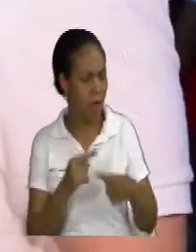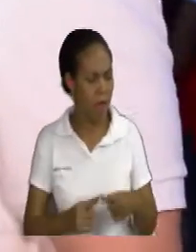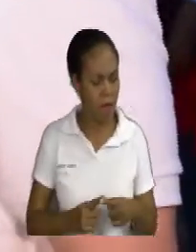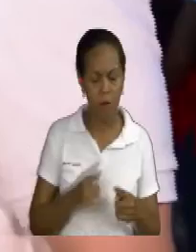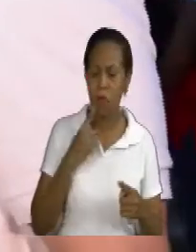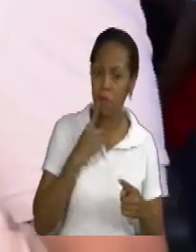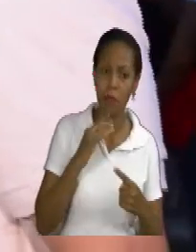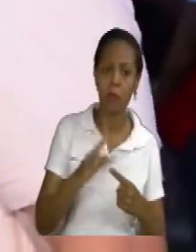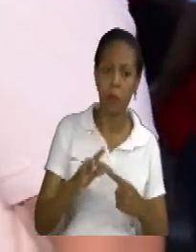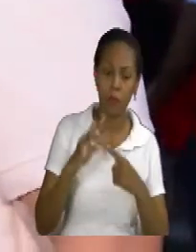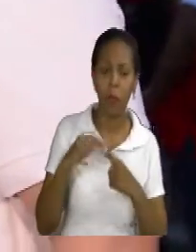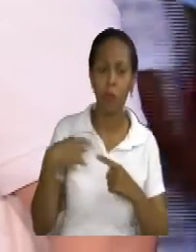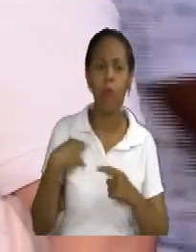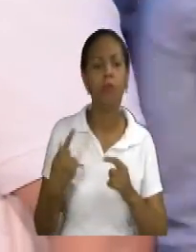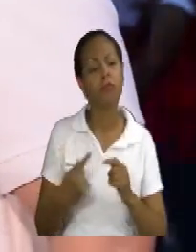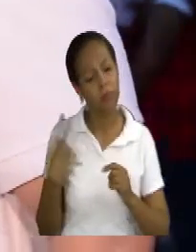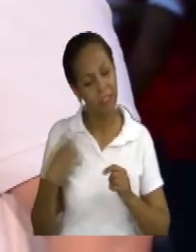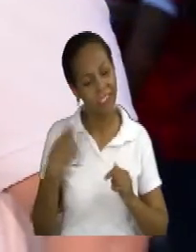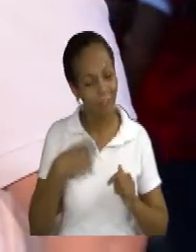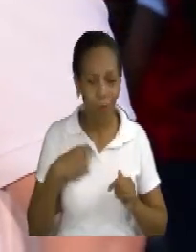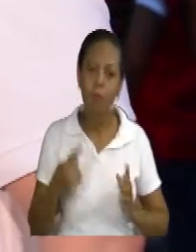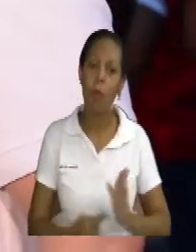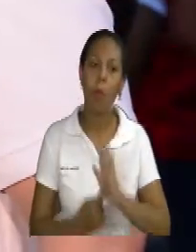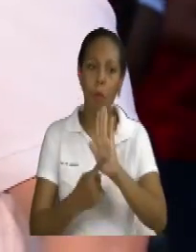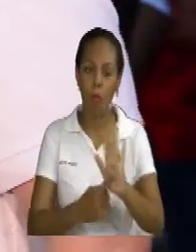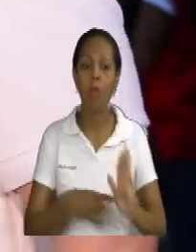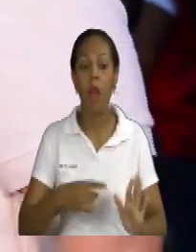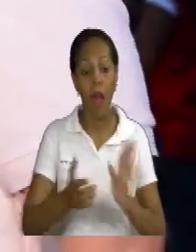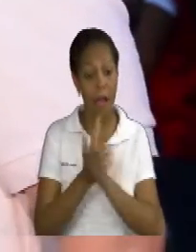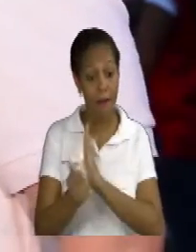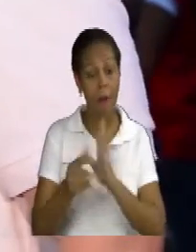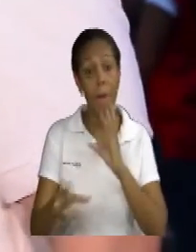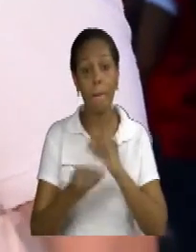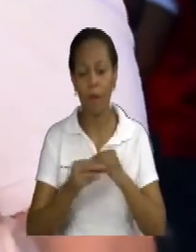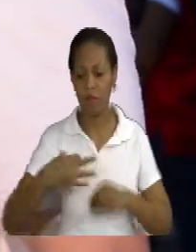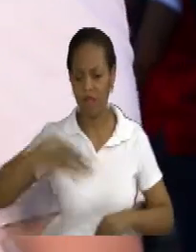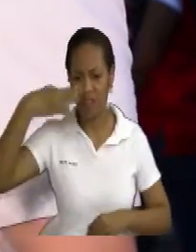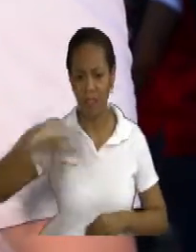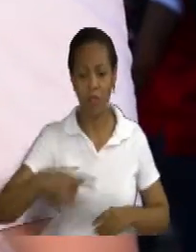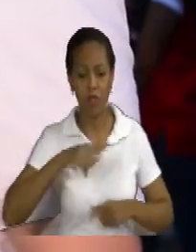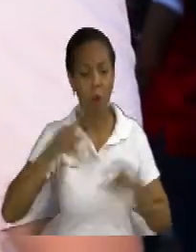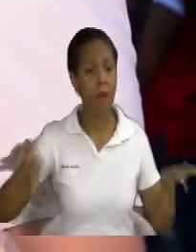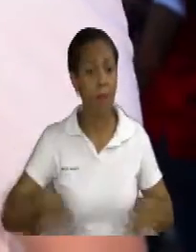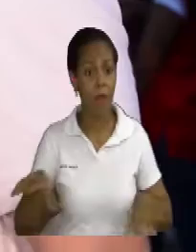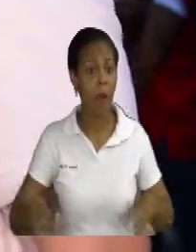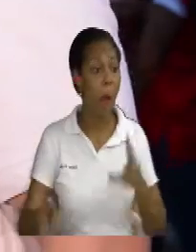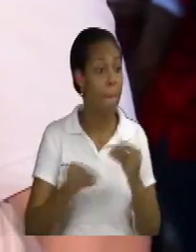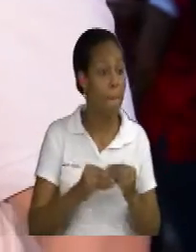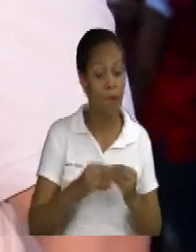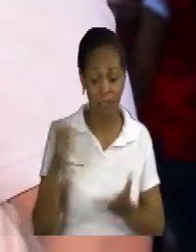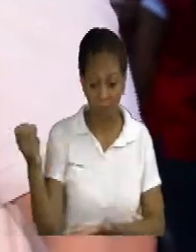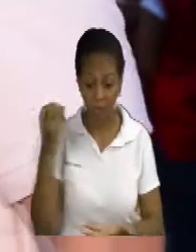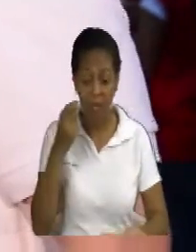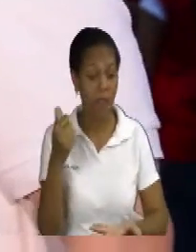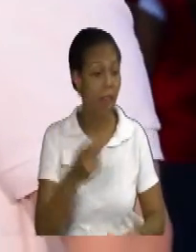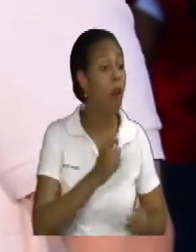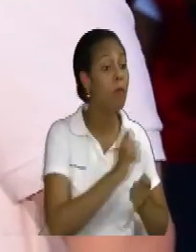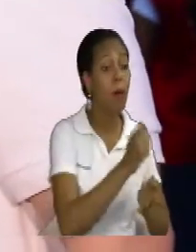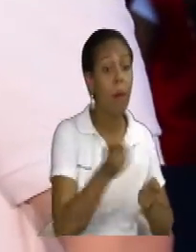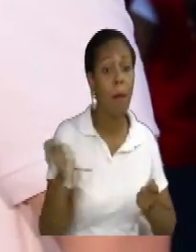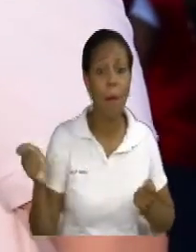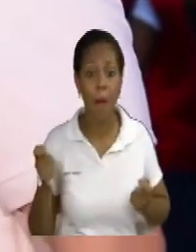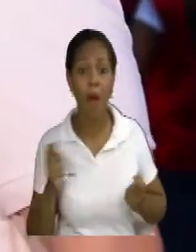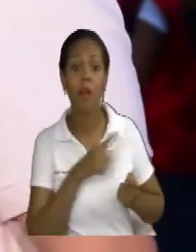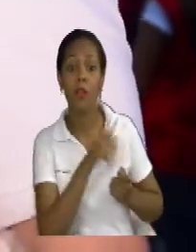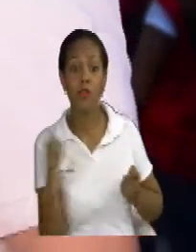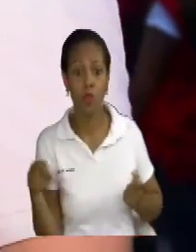modelo hay que replicarlo. Eficiencia y pulcritud en el manejo de los recursos públicos y, ante todo, generar confianza, cambiar